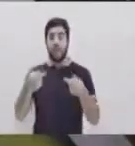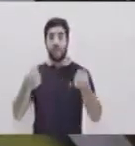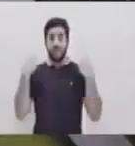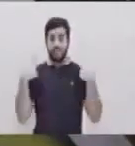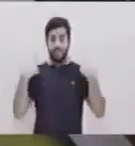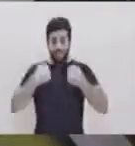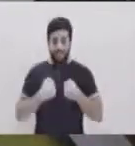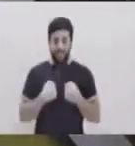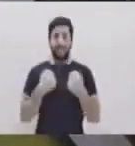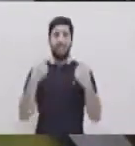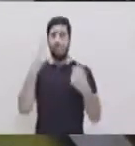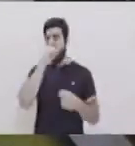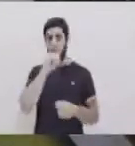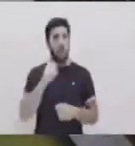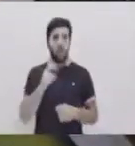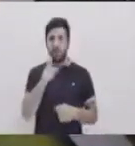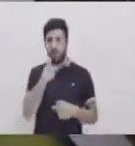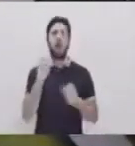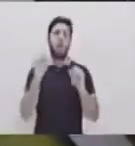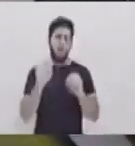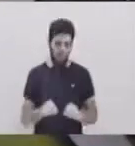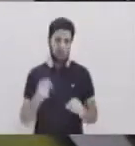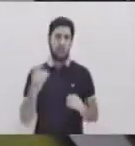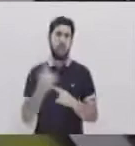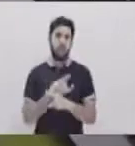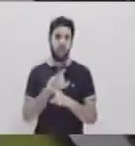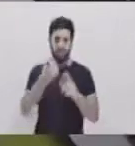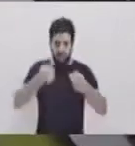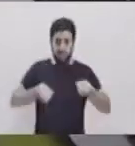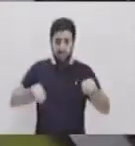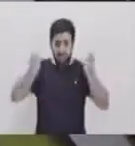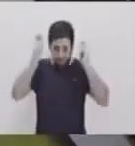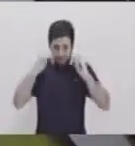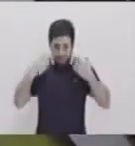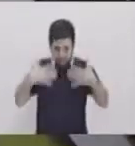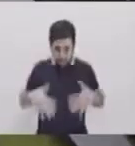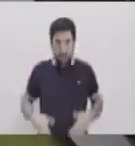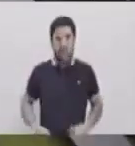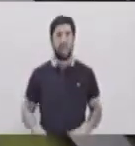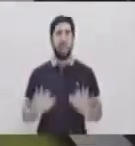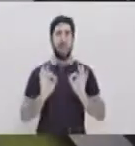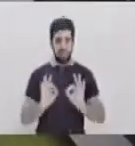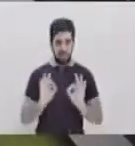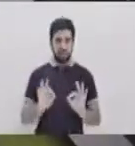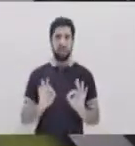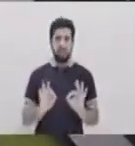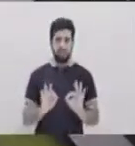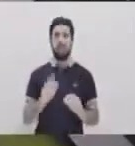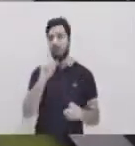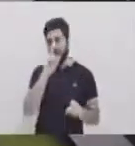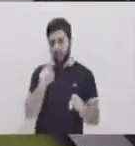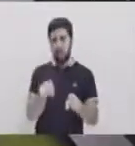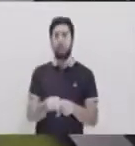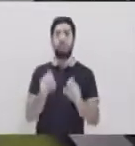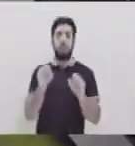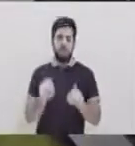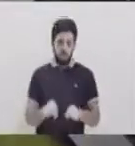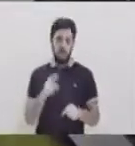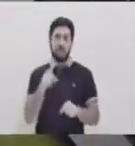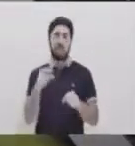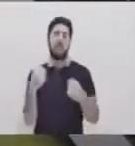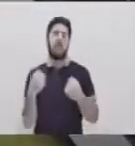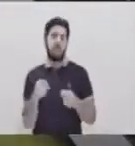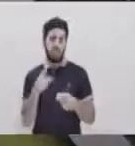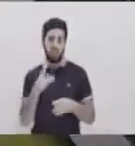una camisa vieja. Una camisa vieja o ya no inclusive usen. la gabacha que usa mamá para la cocina. Estamos, perfecto. con eso